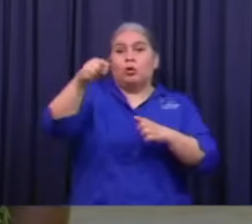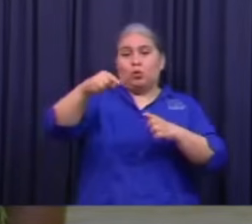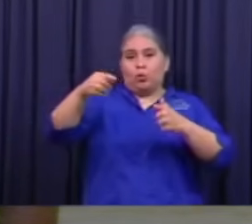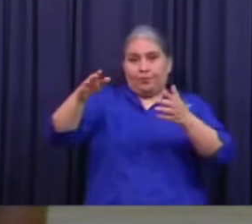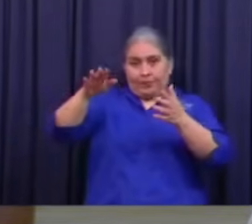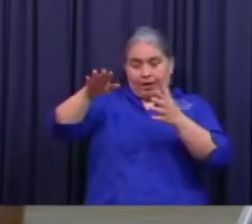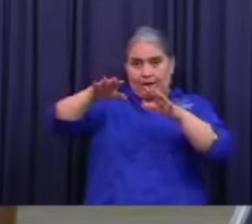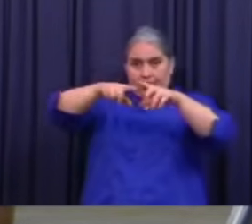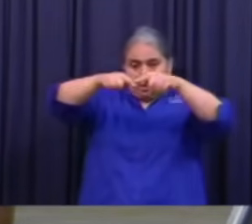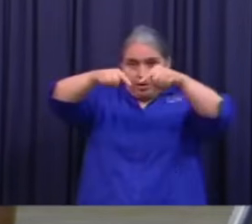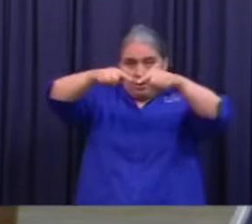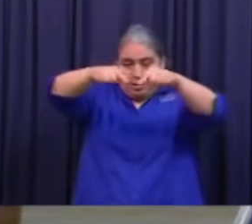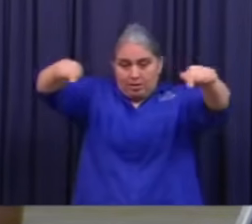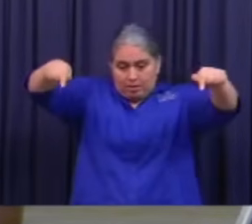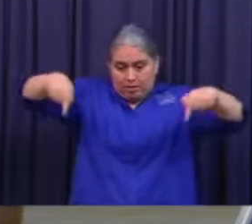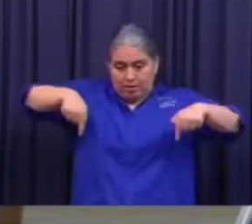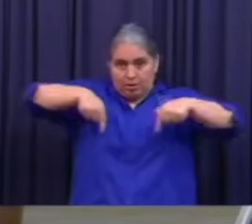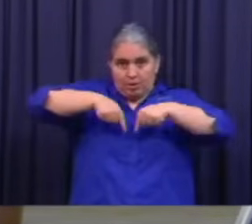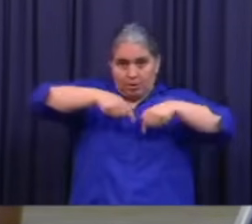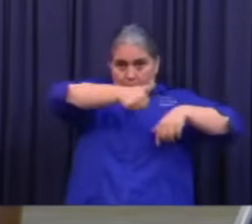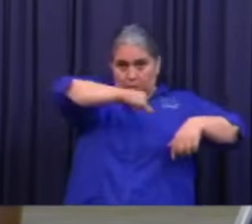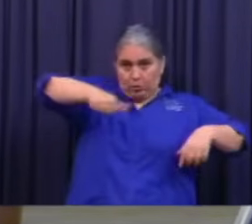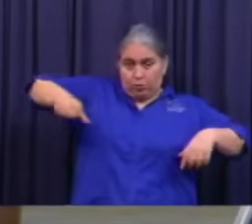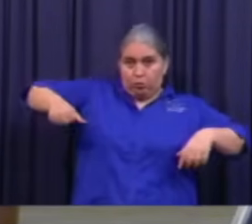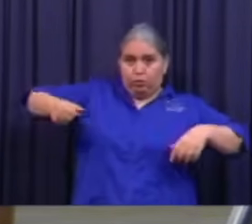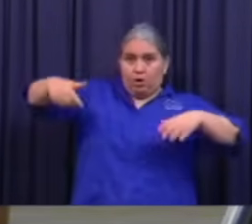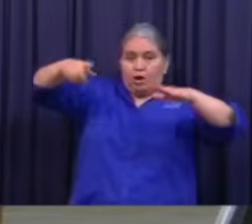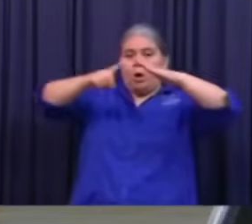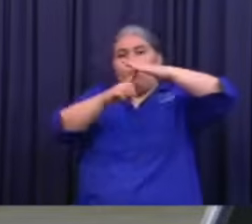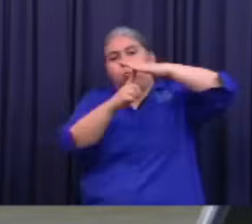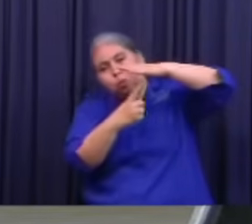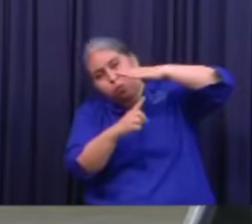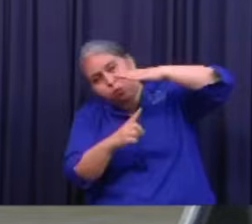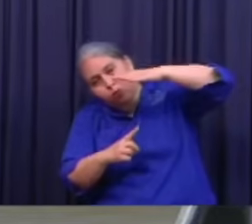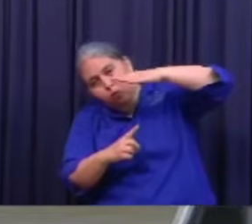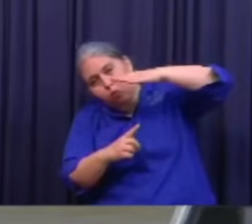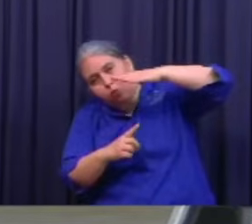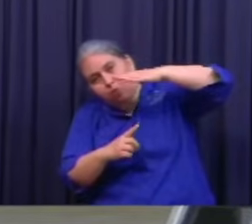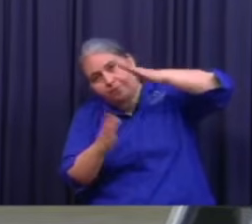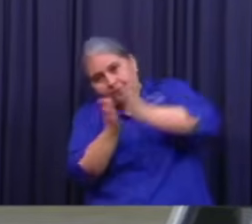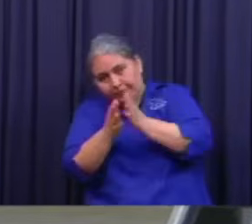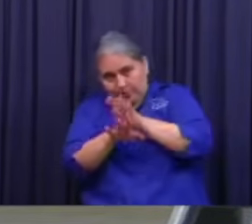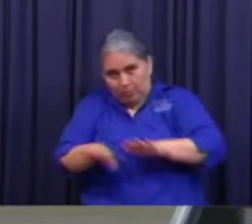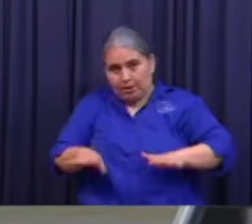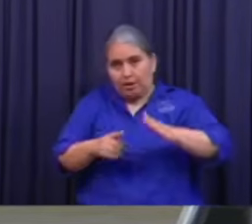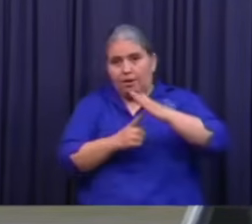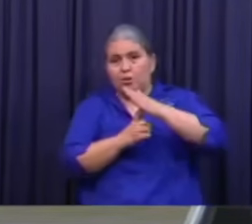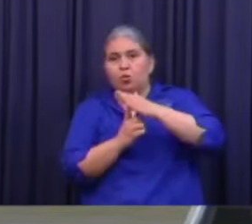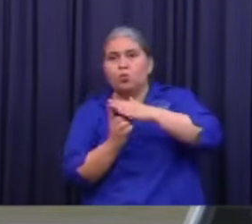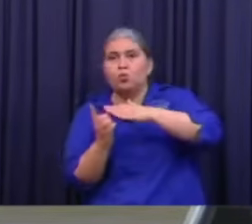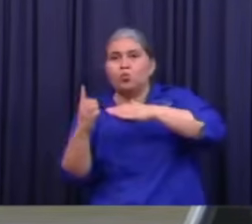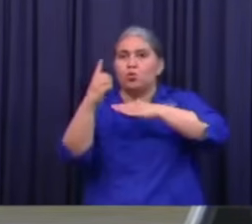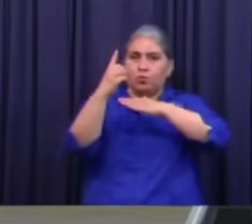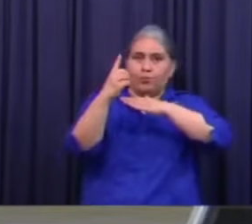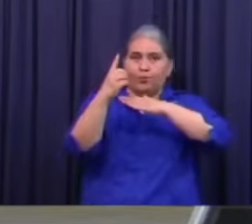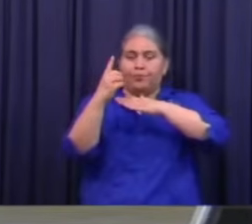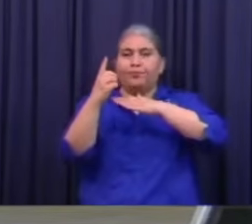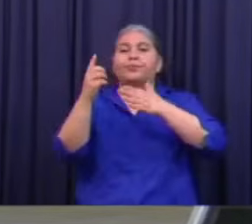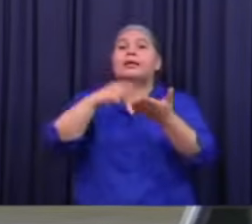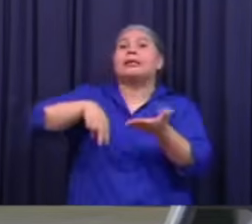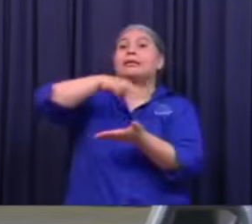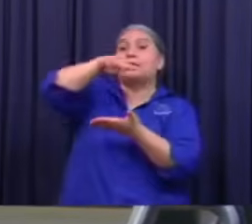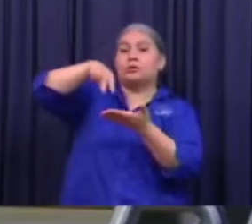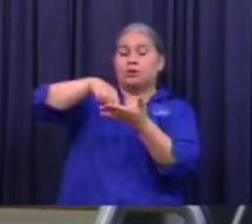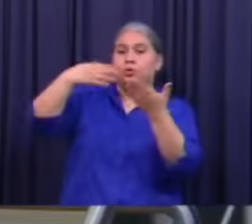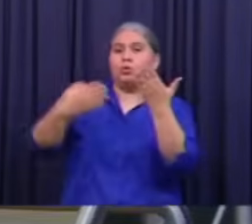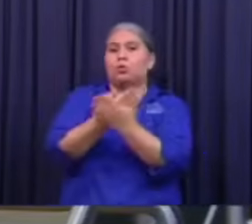bautisterio pues te están sumergiendo muerte cuando sales novedad de vida muerte y resurrección pero